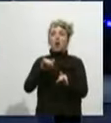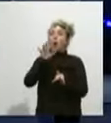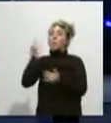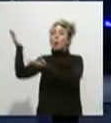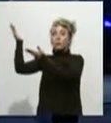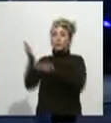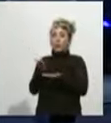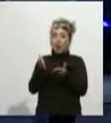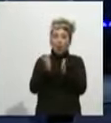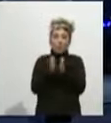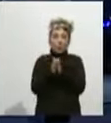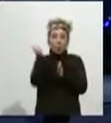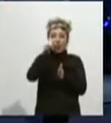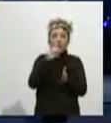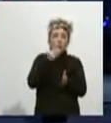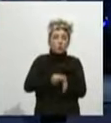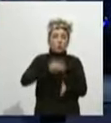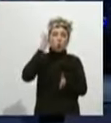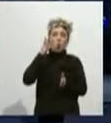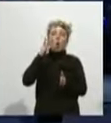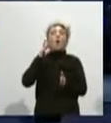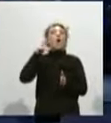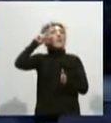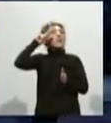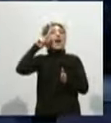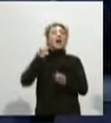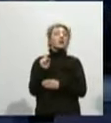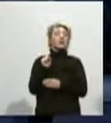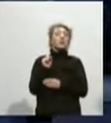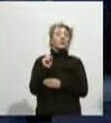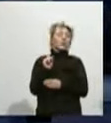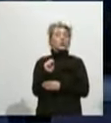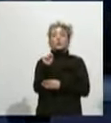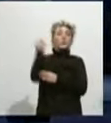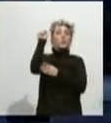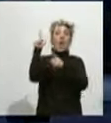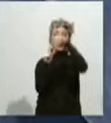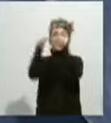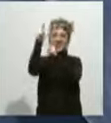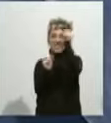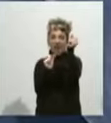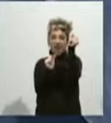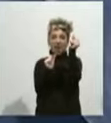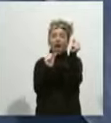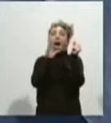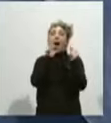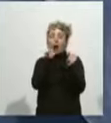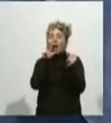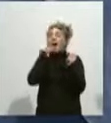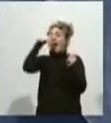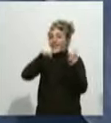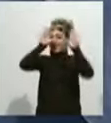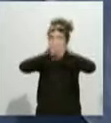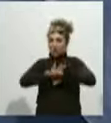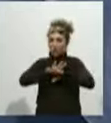estupendo compañero en Drag Superstar, ese fantástico programa de esta su casa, Televisión Canaria, aunque esta noche le estamos saludando a través del 2 de Televisión